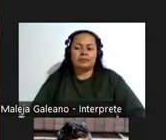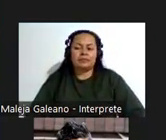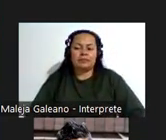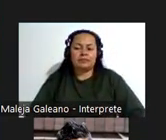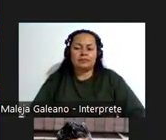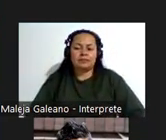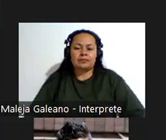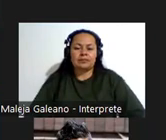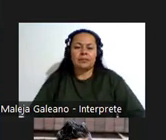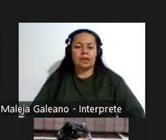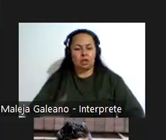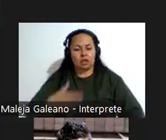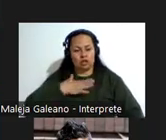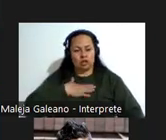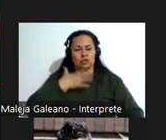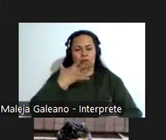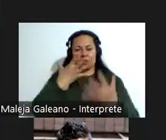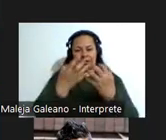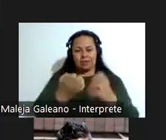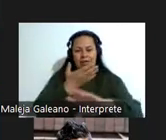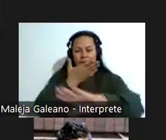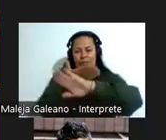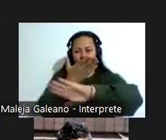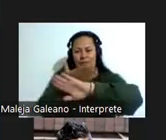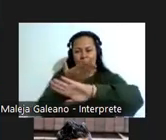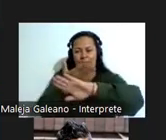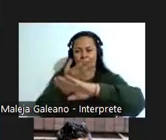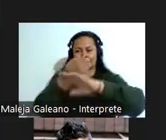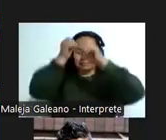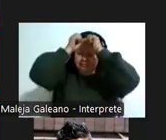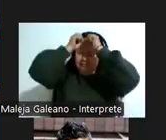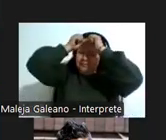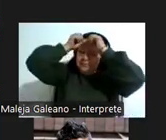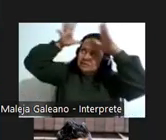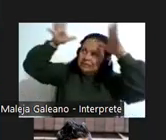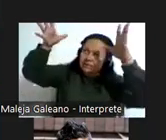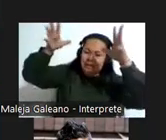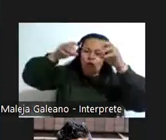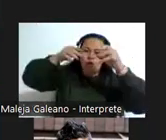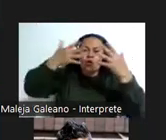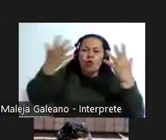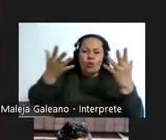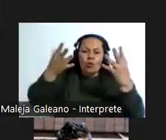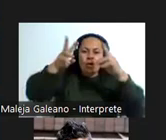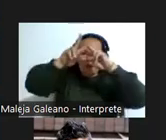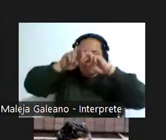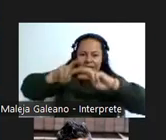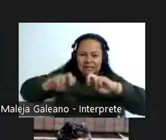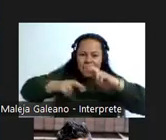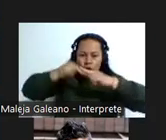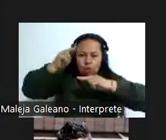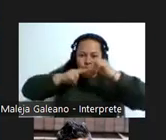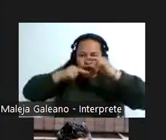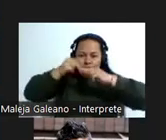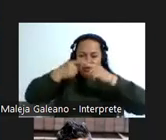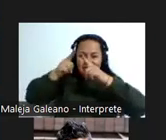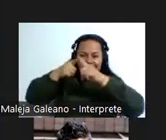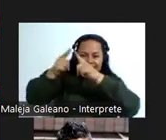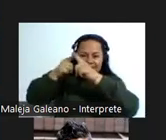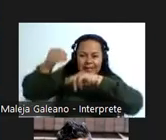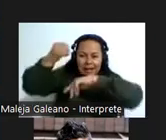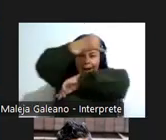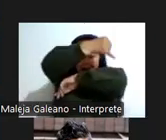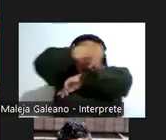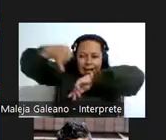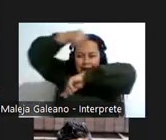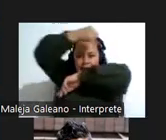Lo que quiero proponer aquí es que imaginemos que la investigación se construye a partir de distintas líneas rectas, como